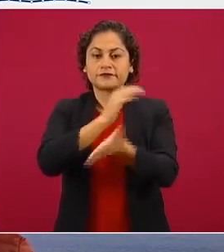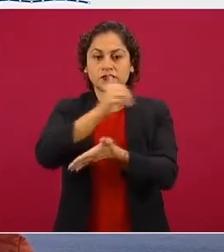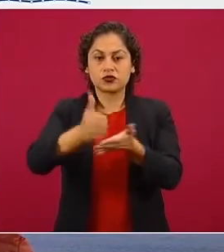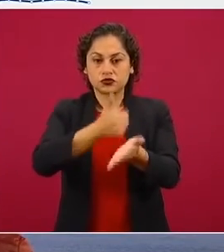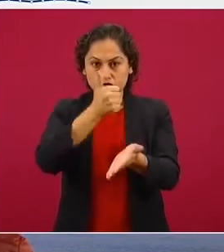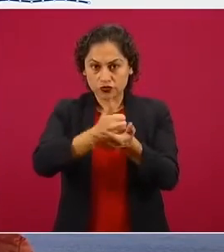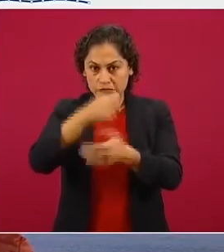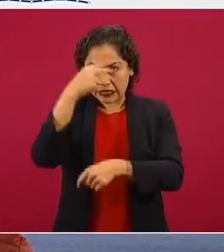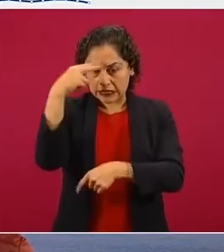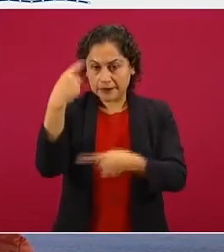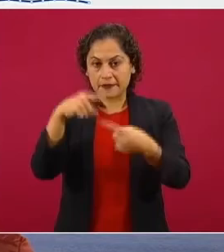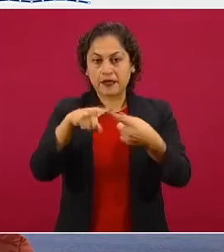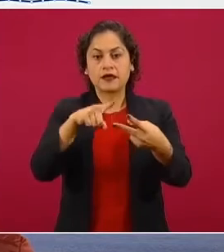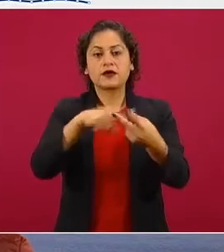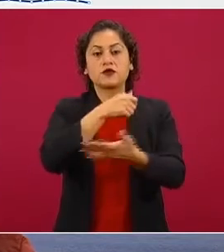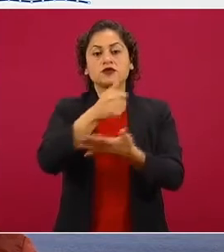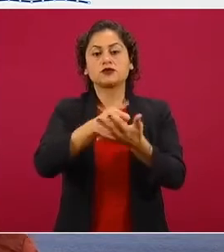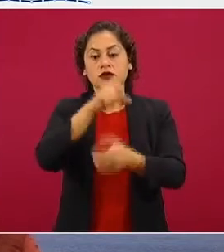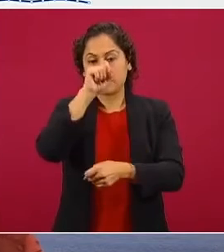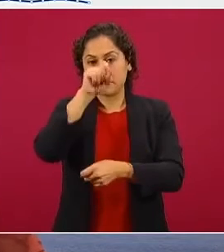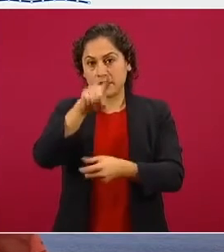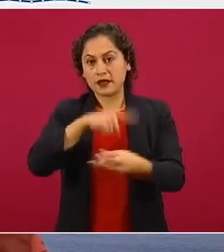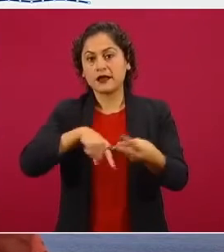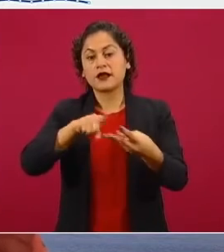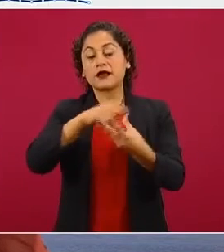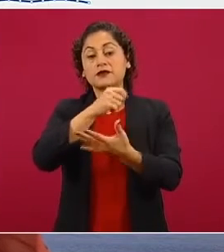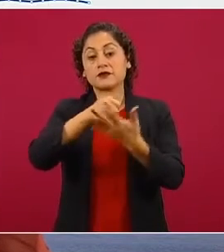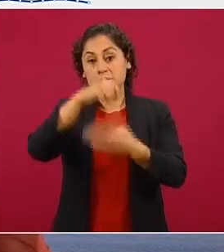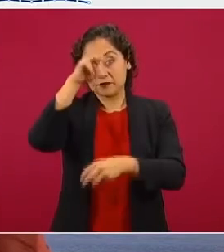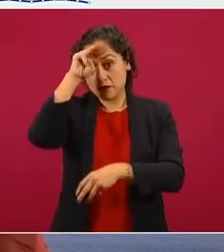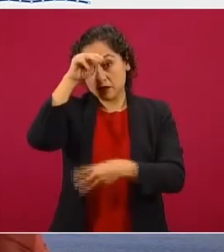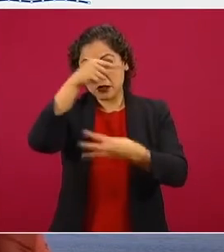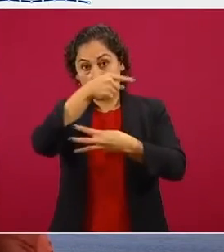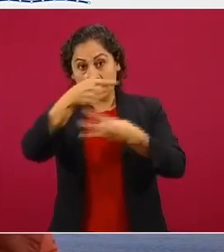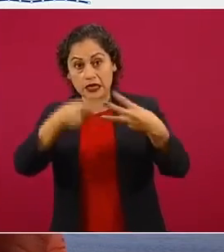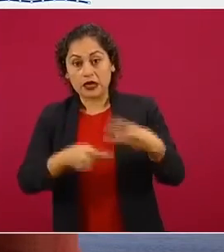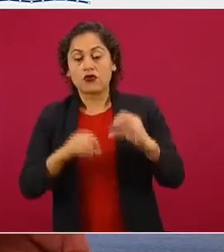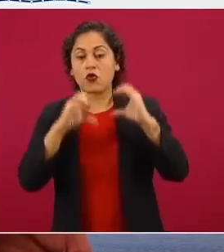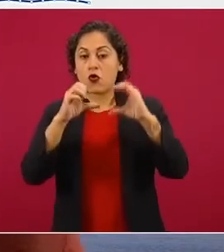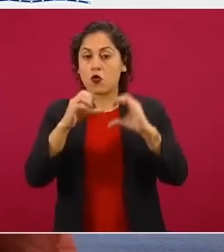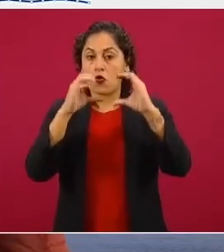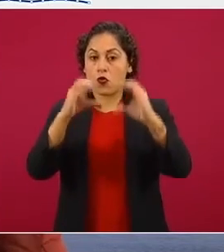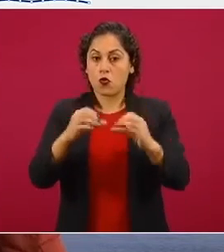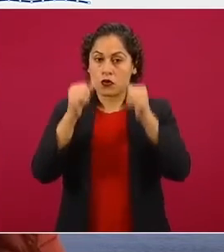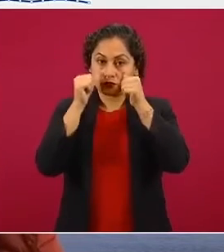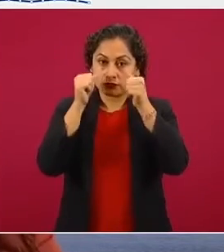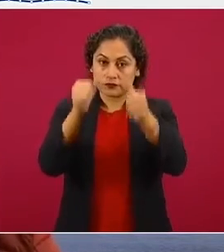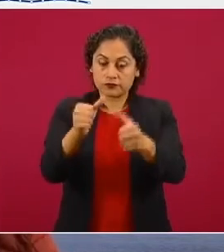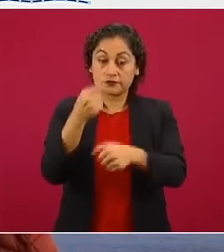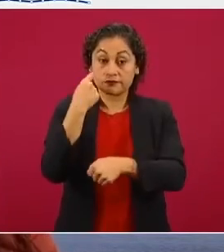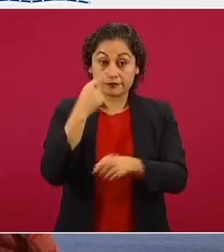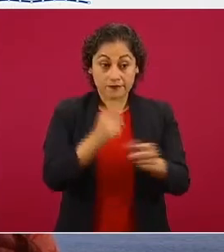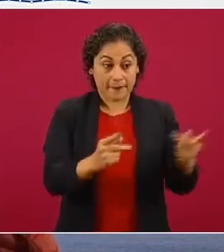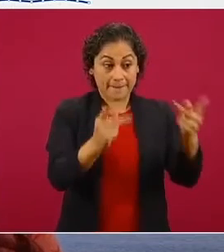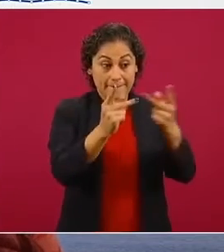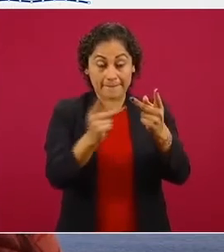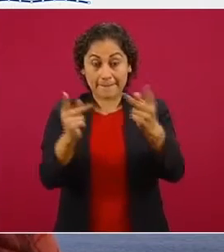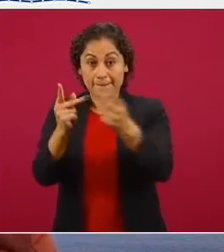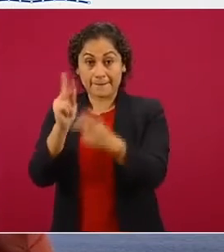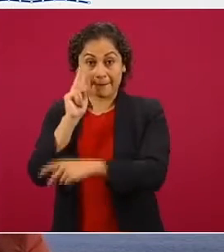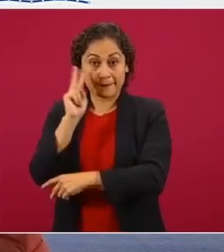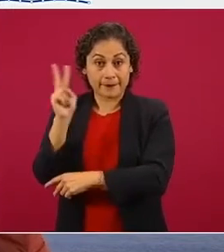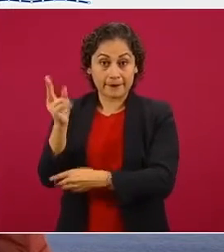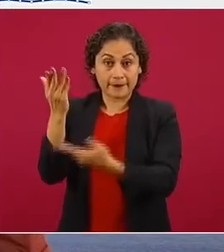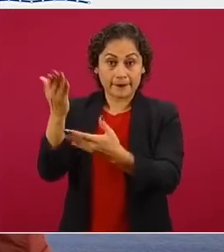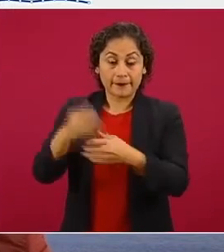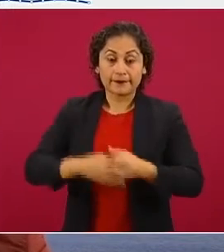Ciudad de México, Guadalajara, Monterrey, deben tener especial cuidado. Vean ustedes el mismo fenómeno, un estancamiento